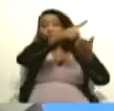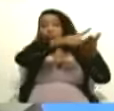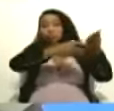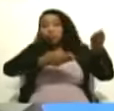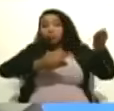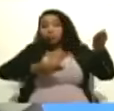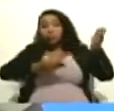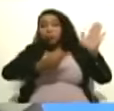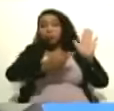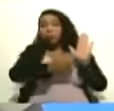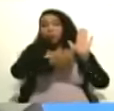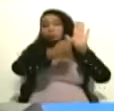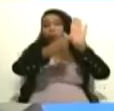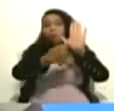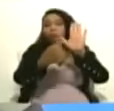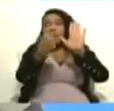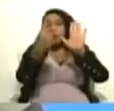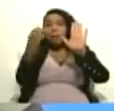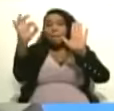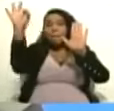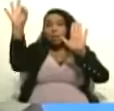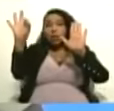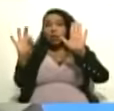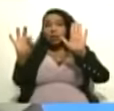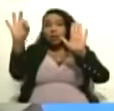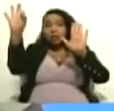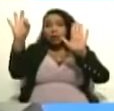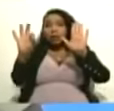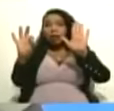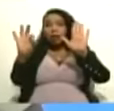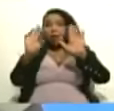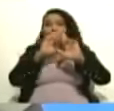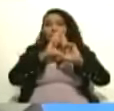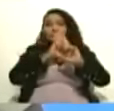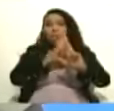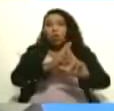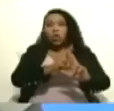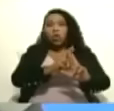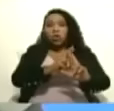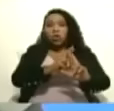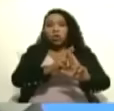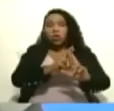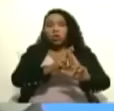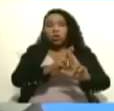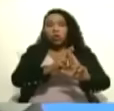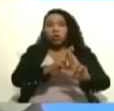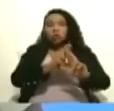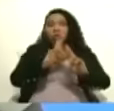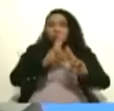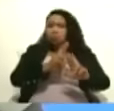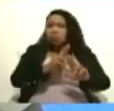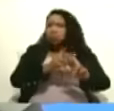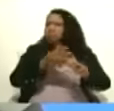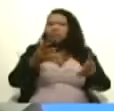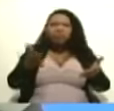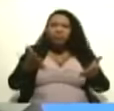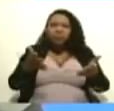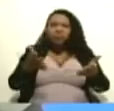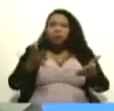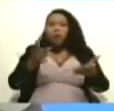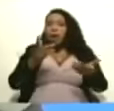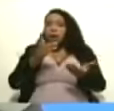transmitido un porcentaje que hace que da un resultado digamos así un resultado con una tendencia